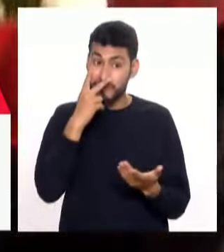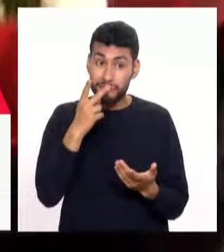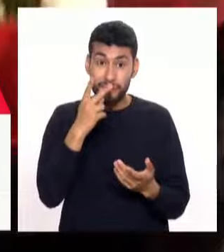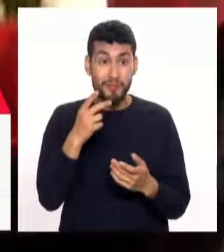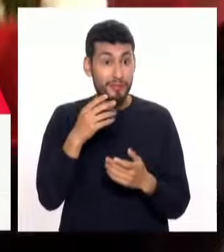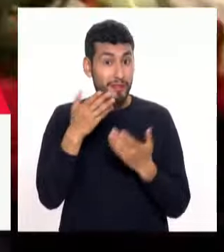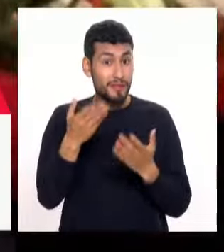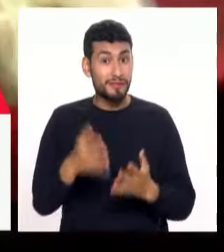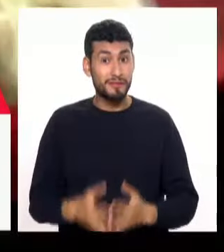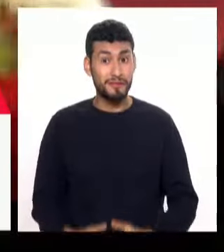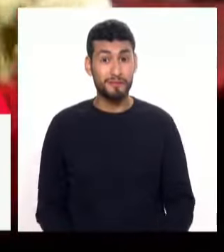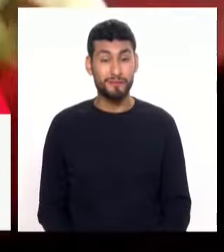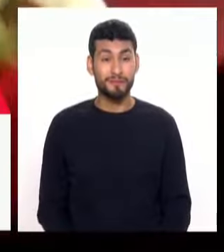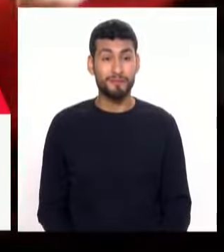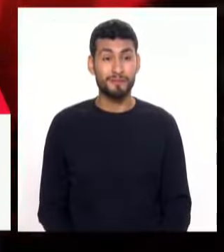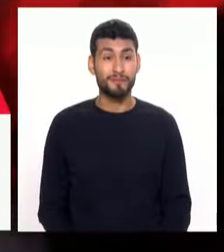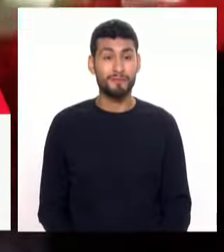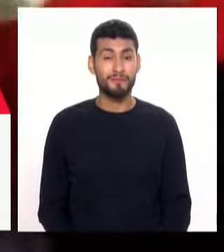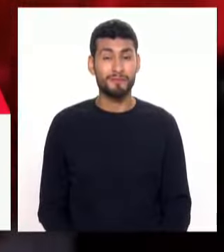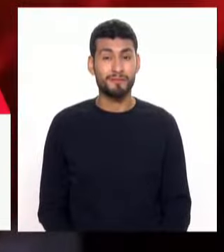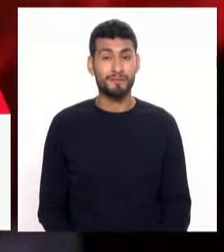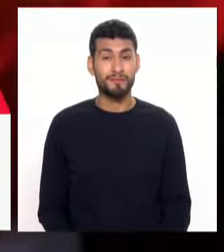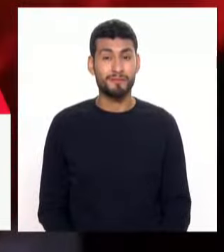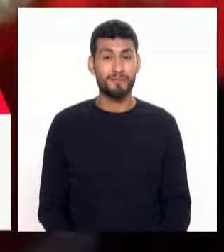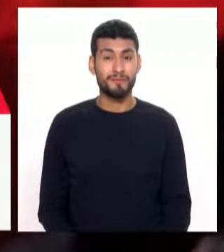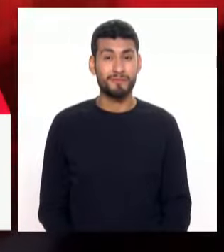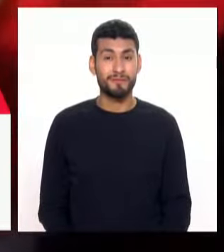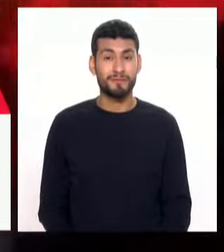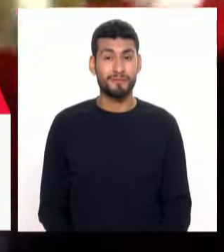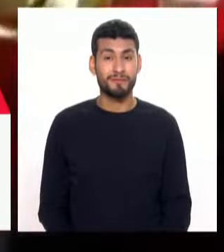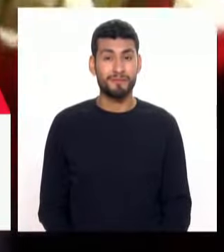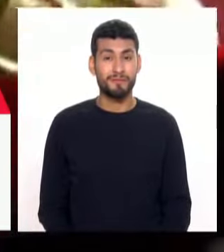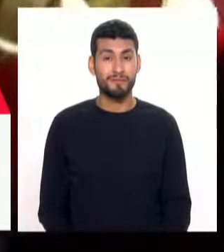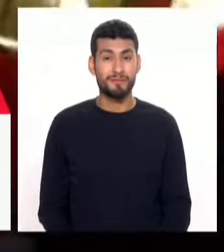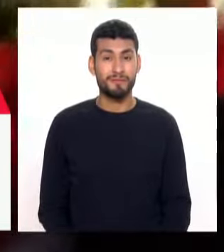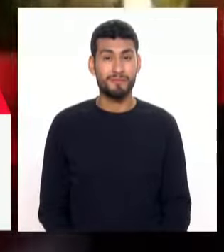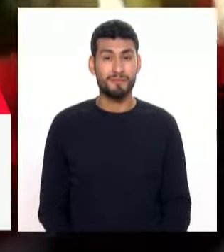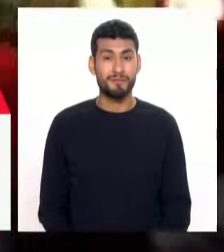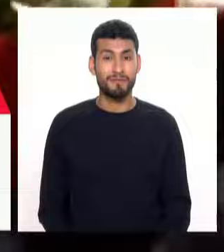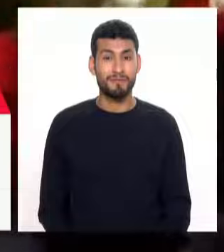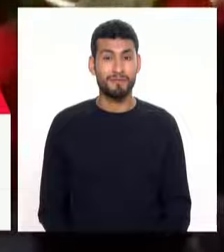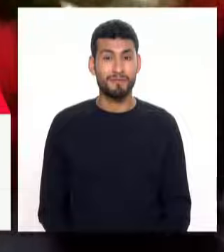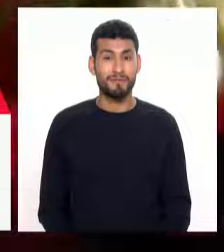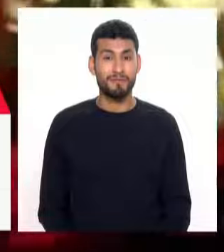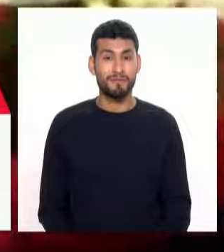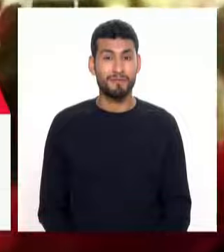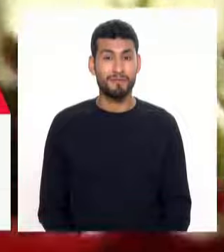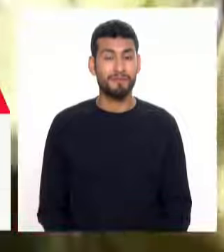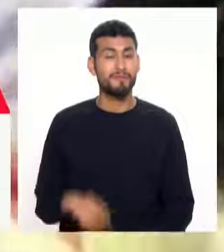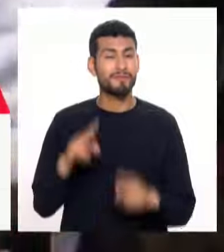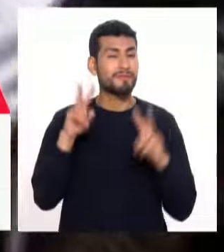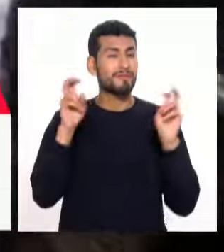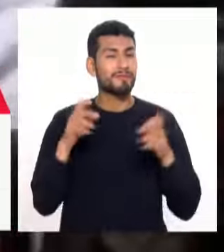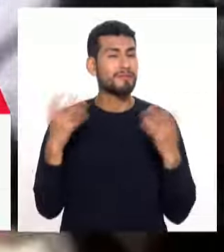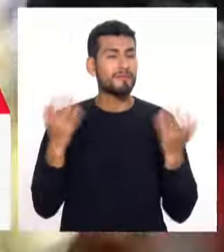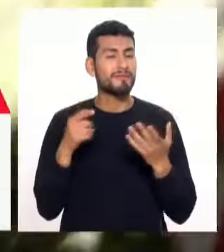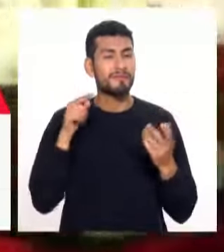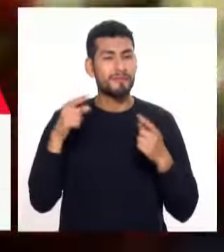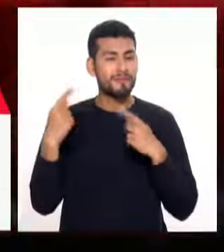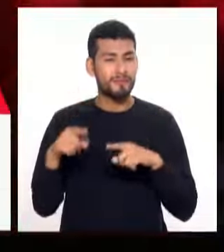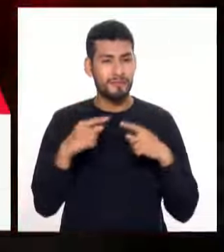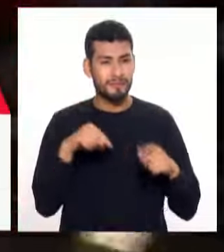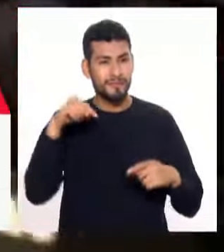poco a la presidenta Dina Boluarte sobre lo que está